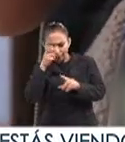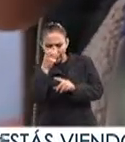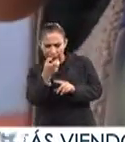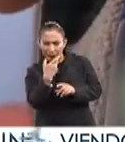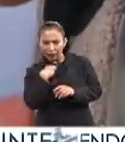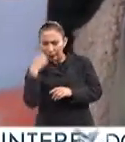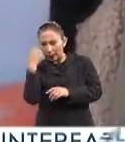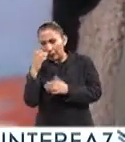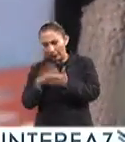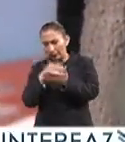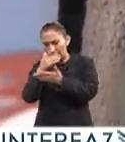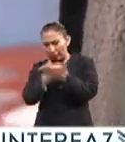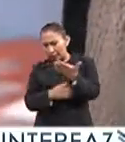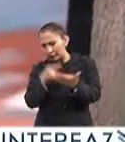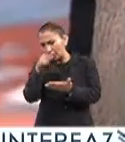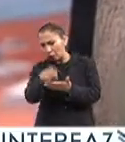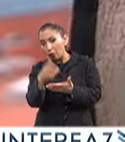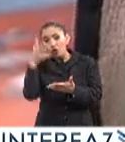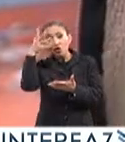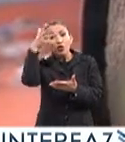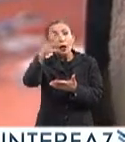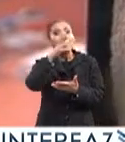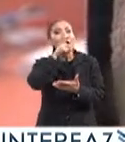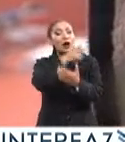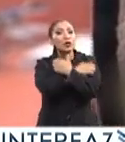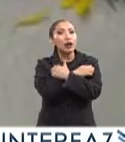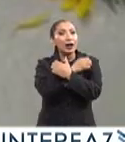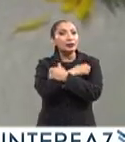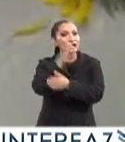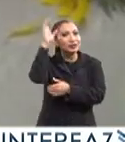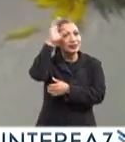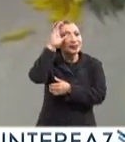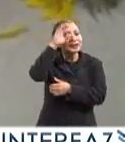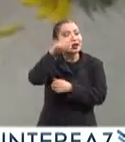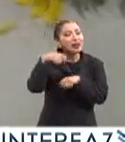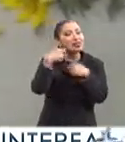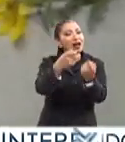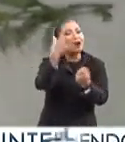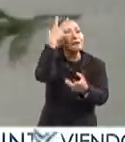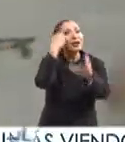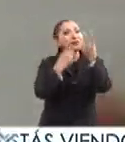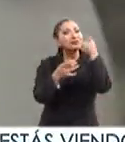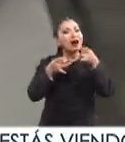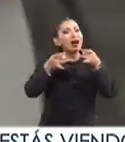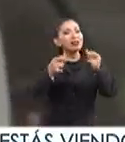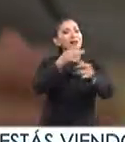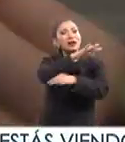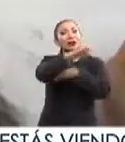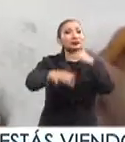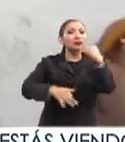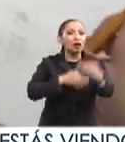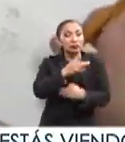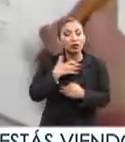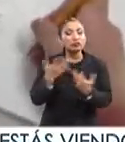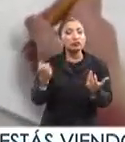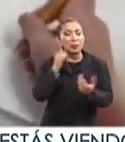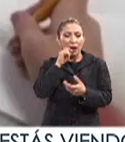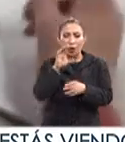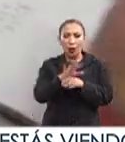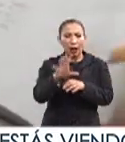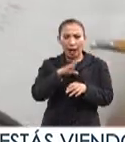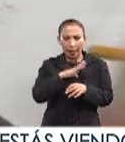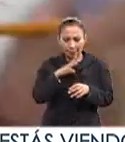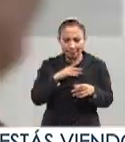de acuerdo con el documento, augurar una nueva educación científica que asegure el aprendizaje de calidad para todos incluye, entre